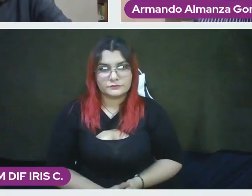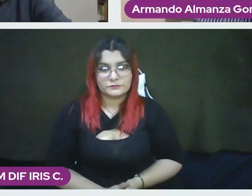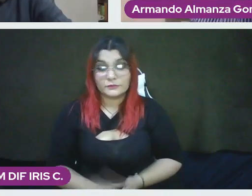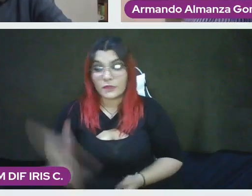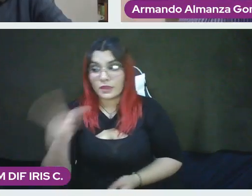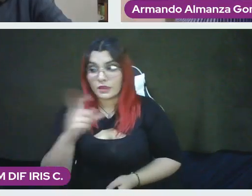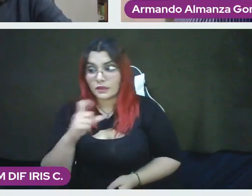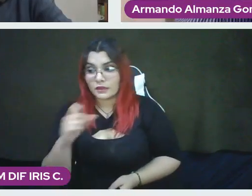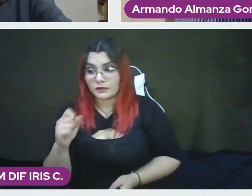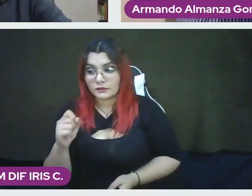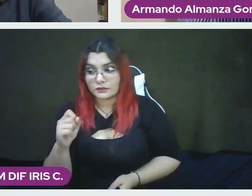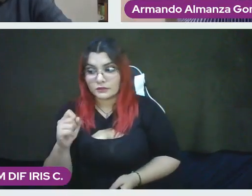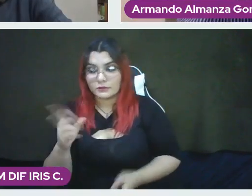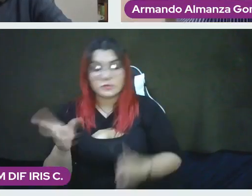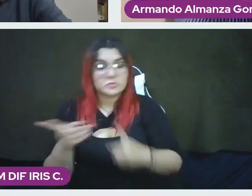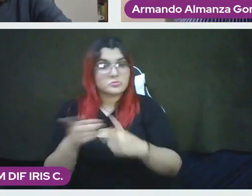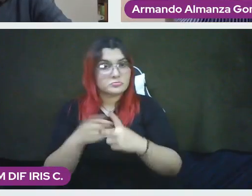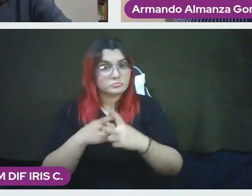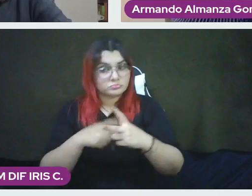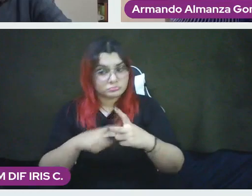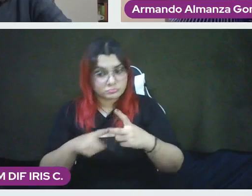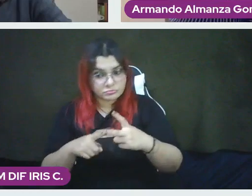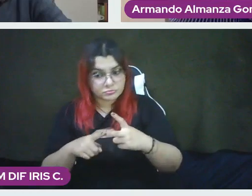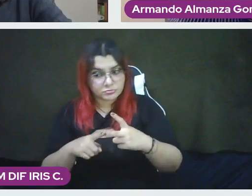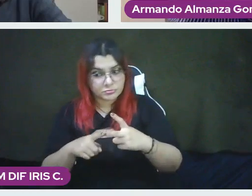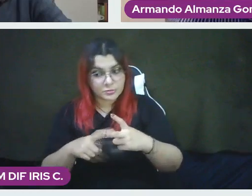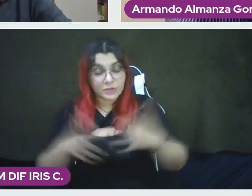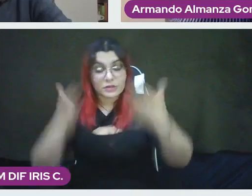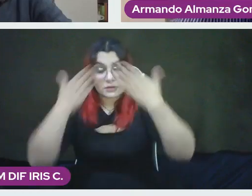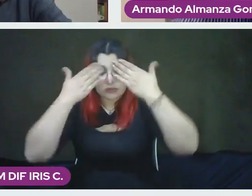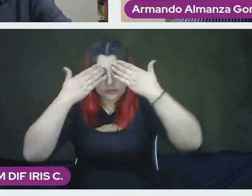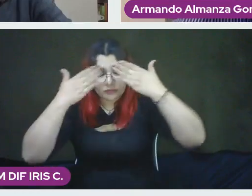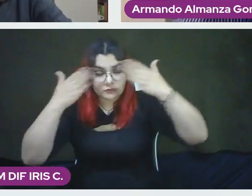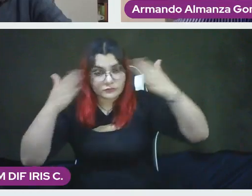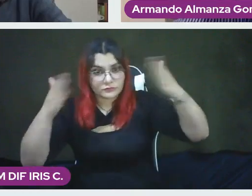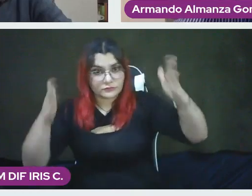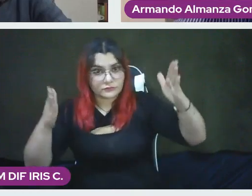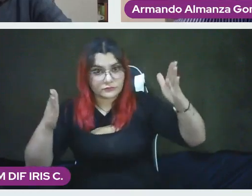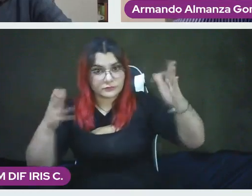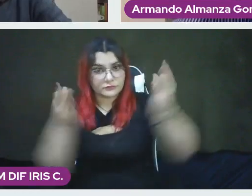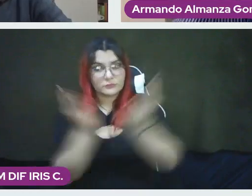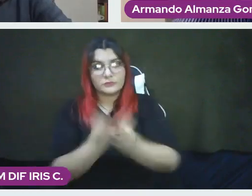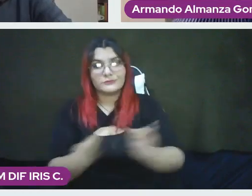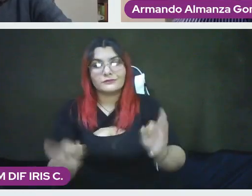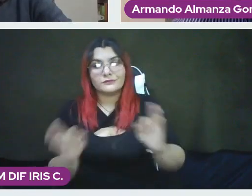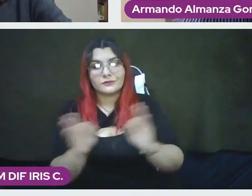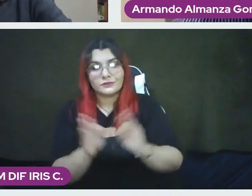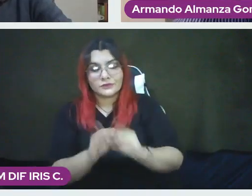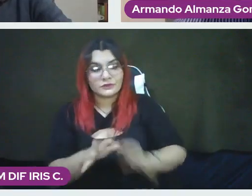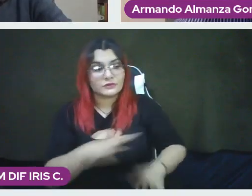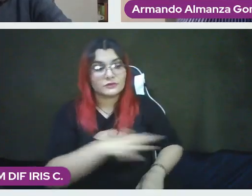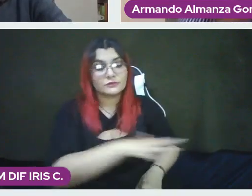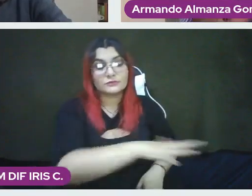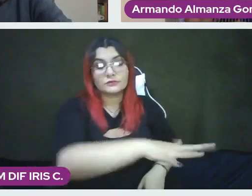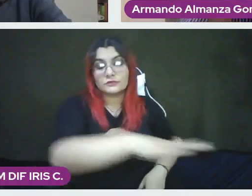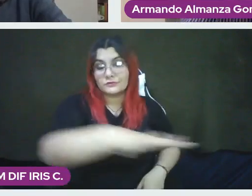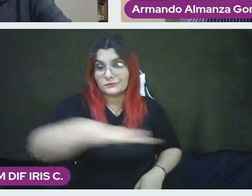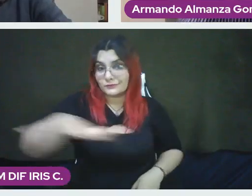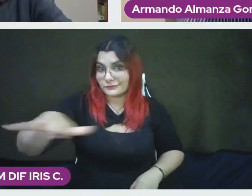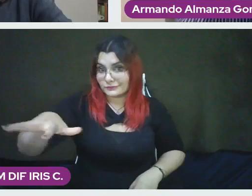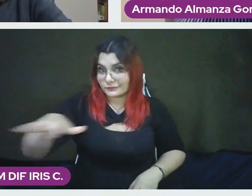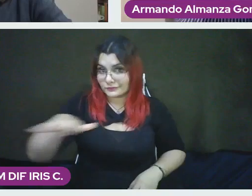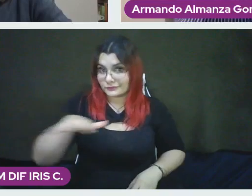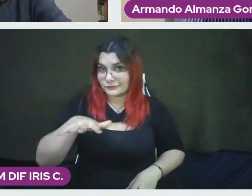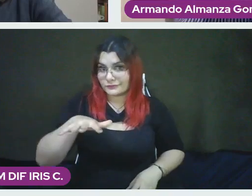despliegue esta importancia y este interés, sobre todo, en que la comunidad tenga estos